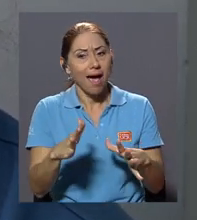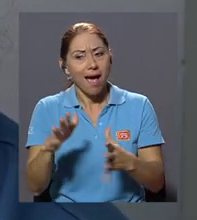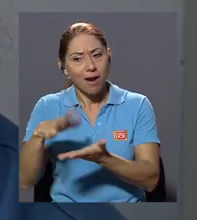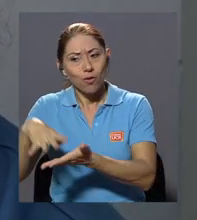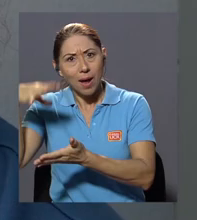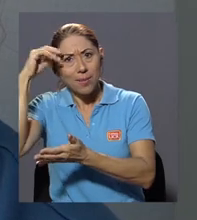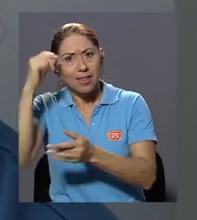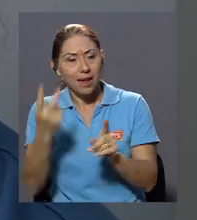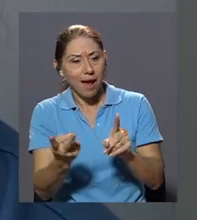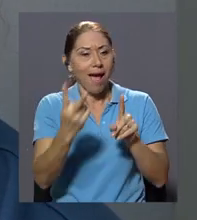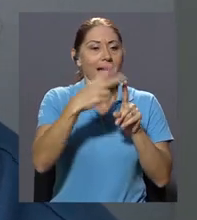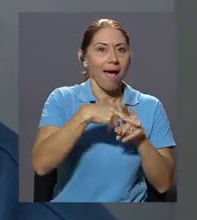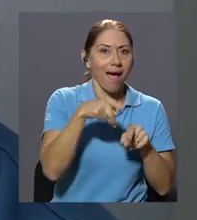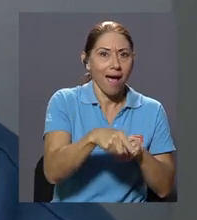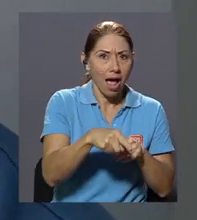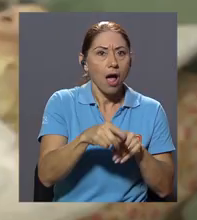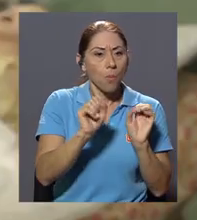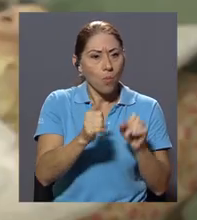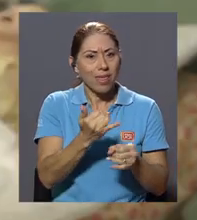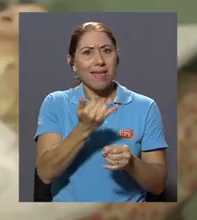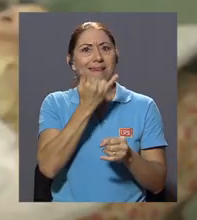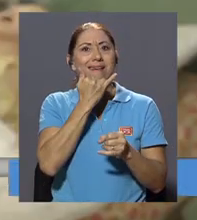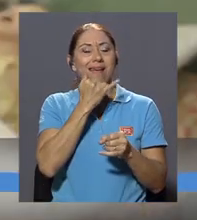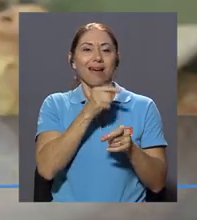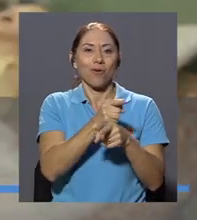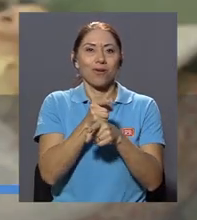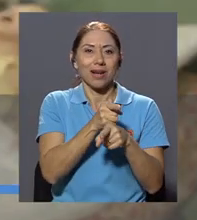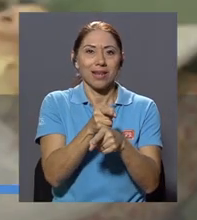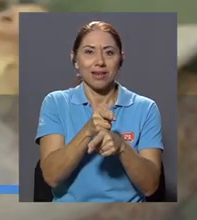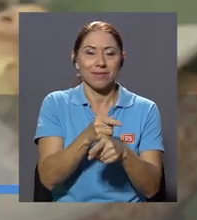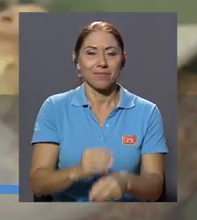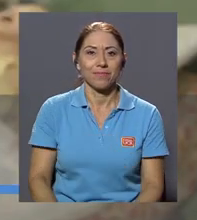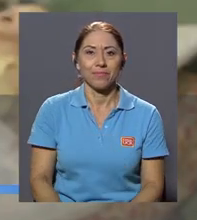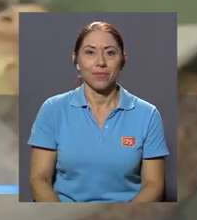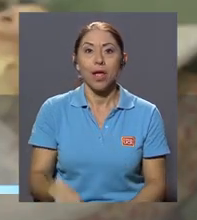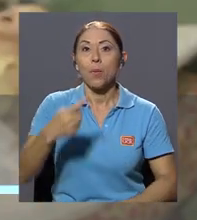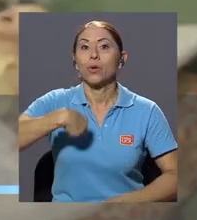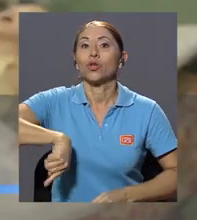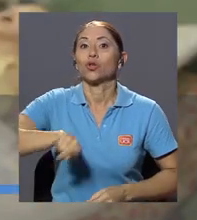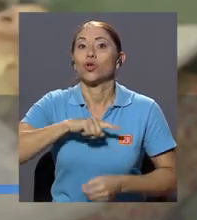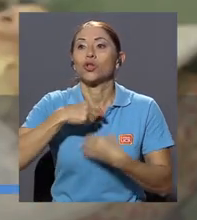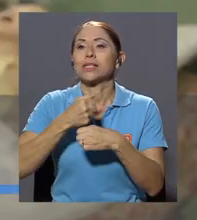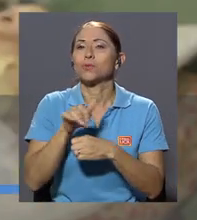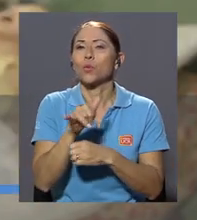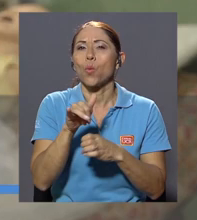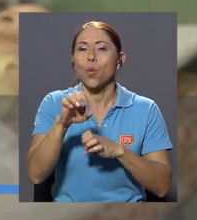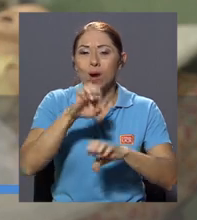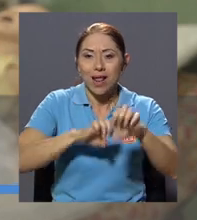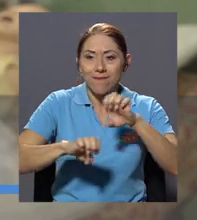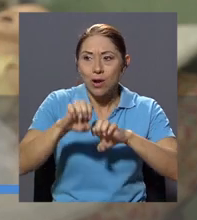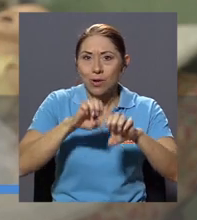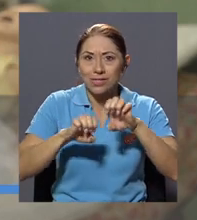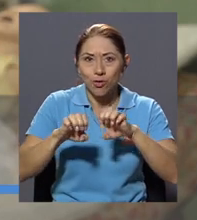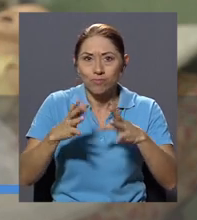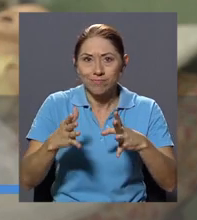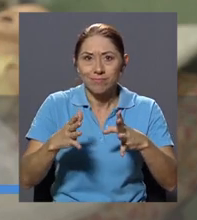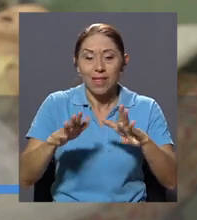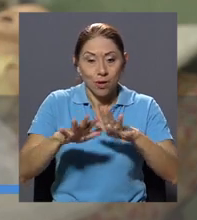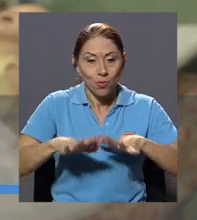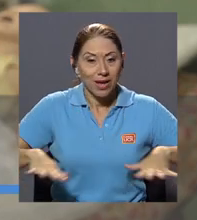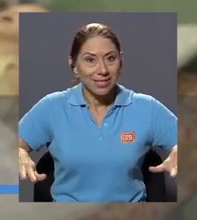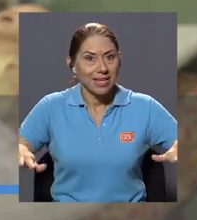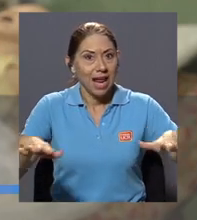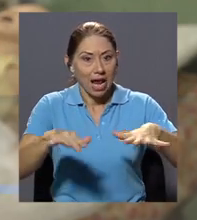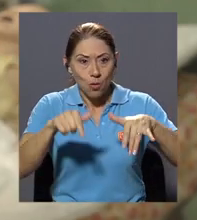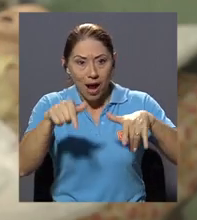aprenden y así corregir errores. Pasamos por un tipo de evaluación, pasamos un escenario de cualquier